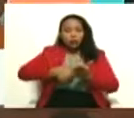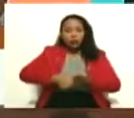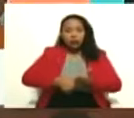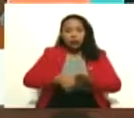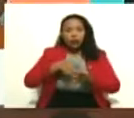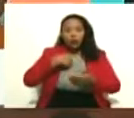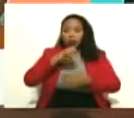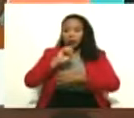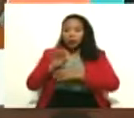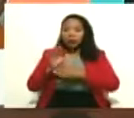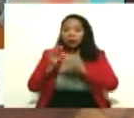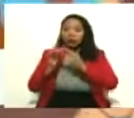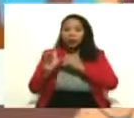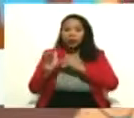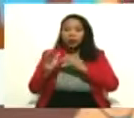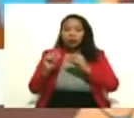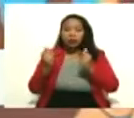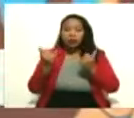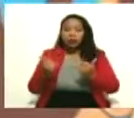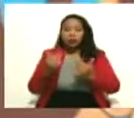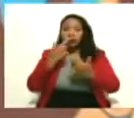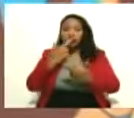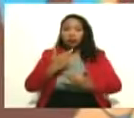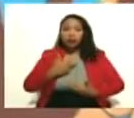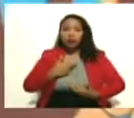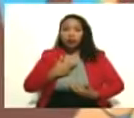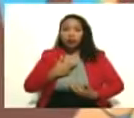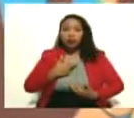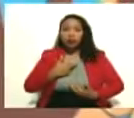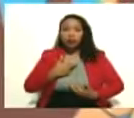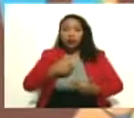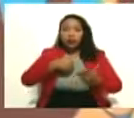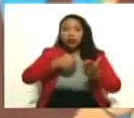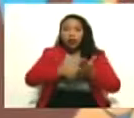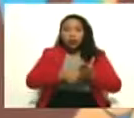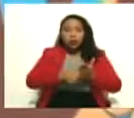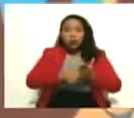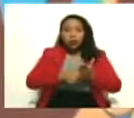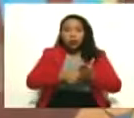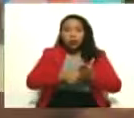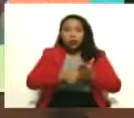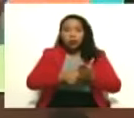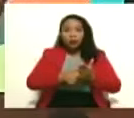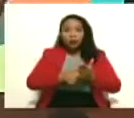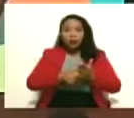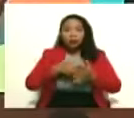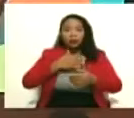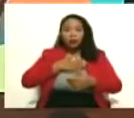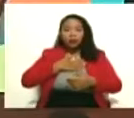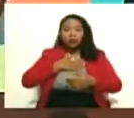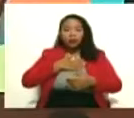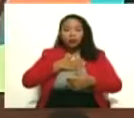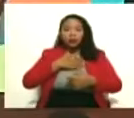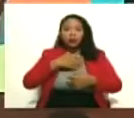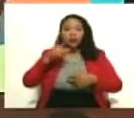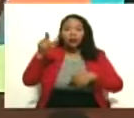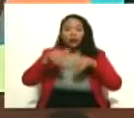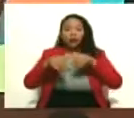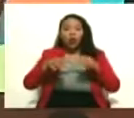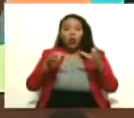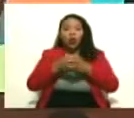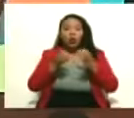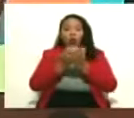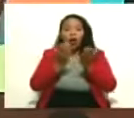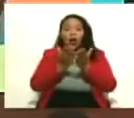mandé, mandé mi mensaje e inmediatamente me respondieron la cédula de identidad que me pertenece. Vota en el grupo